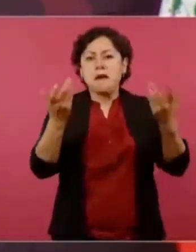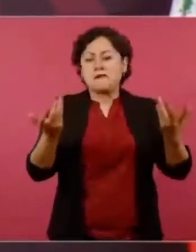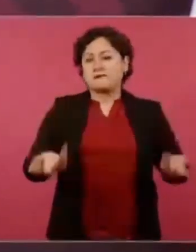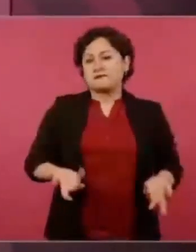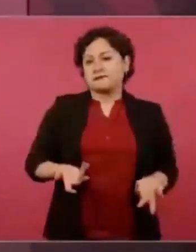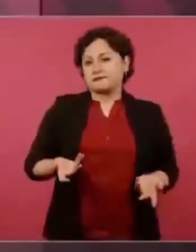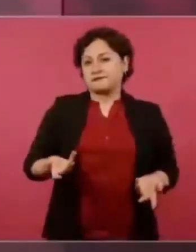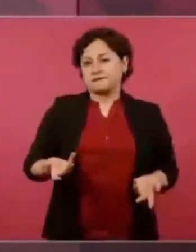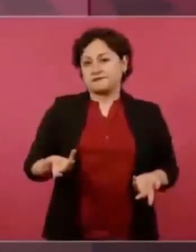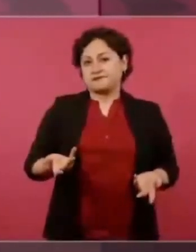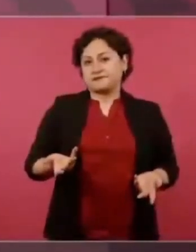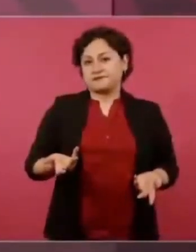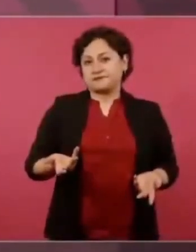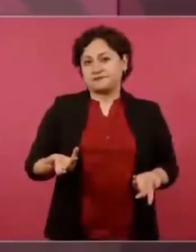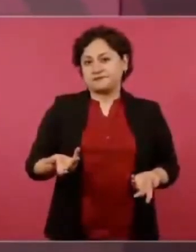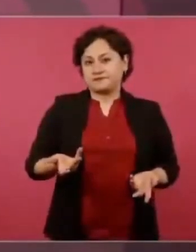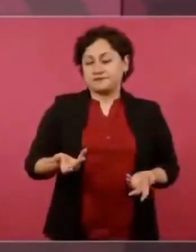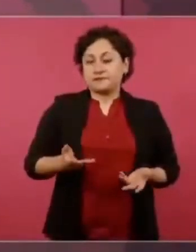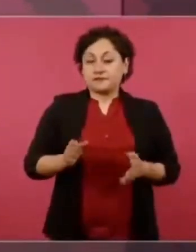a